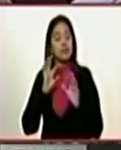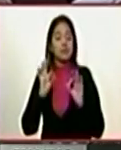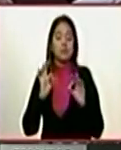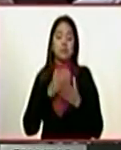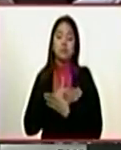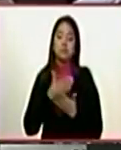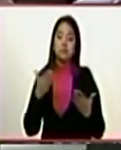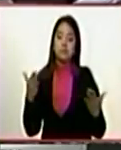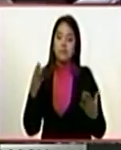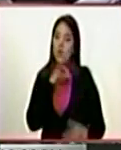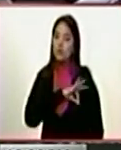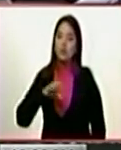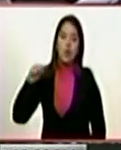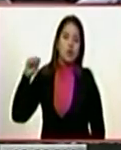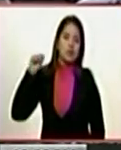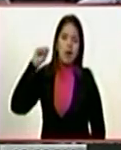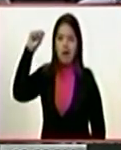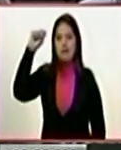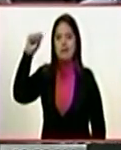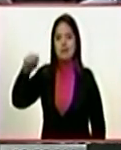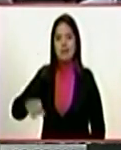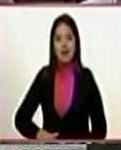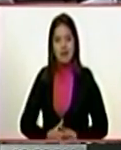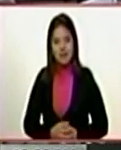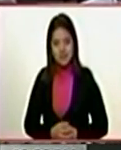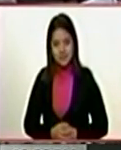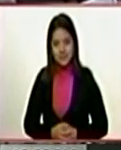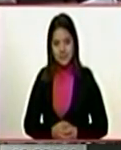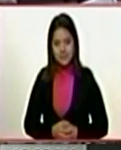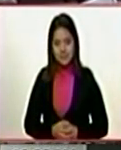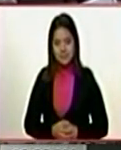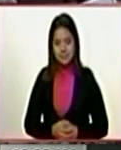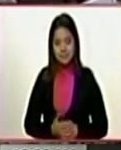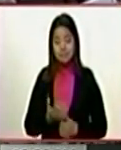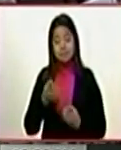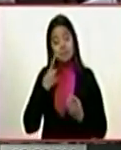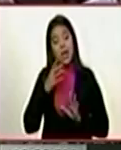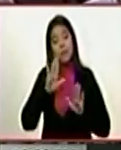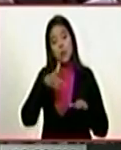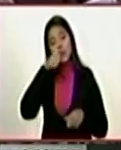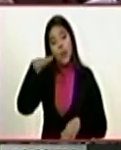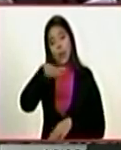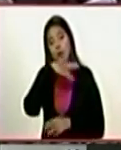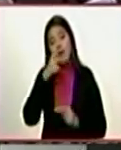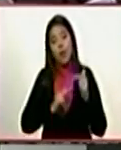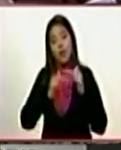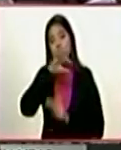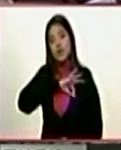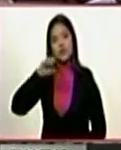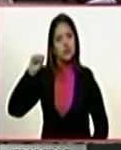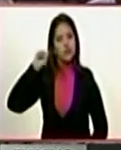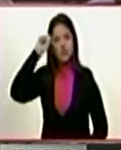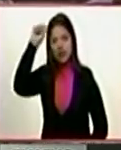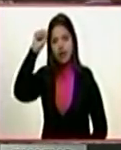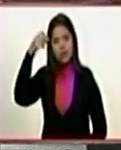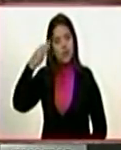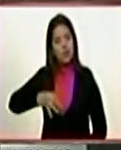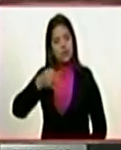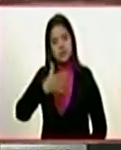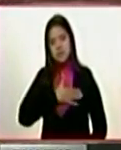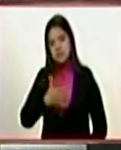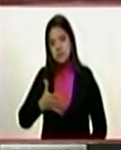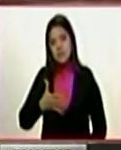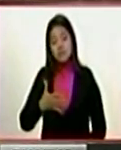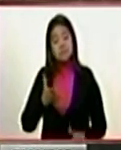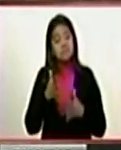eminentemente socialista, eminentemente de cara al pueblo, construyendo el socialismo permanentemente con obras.